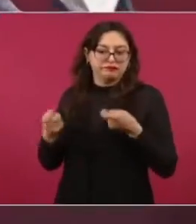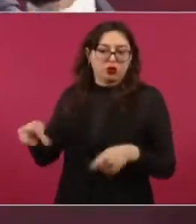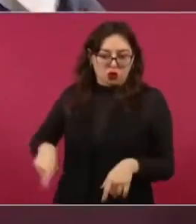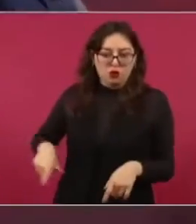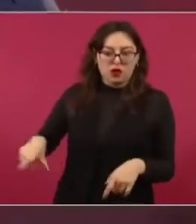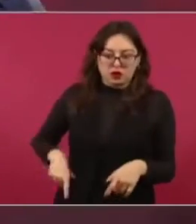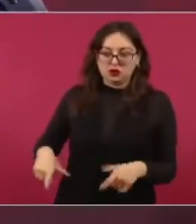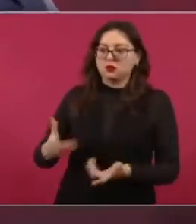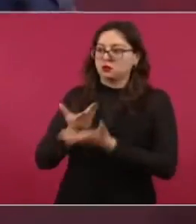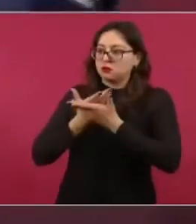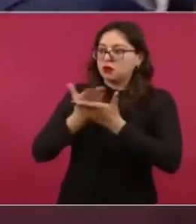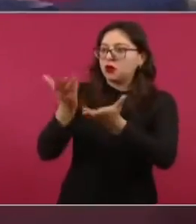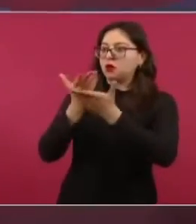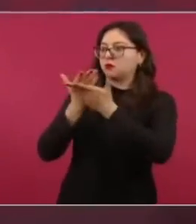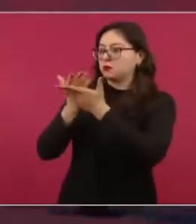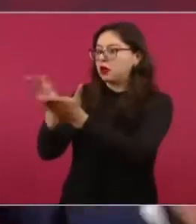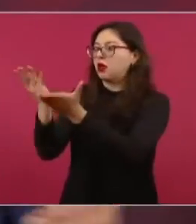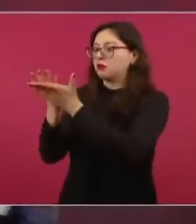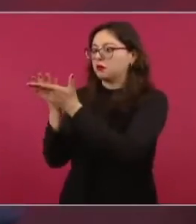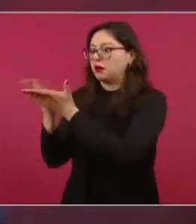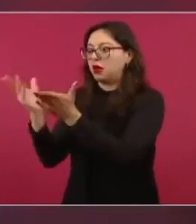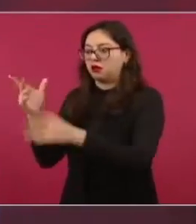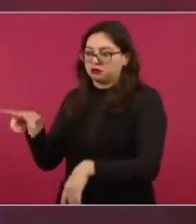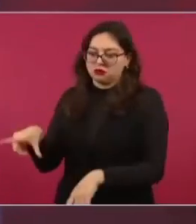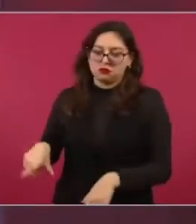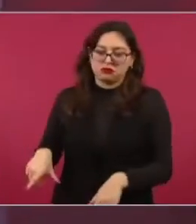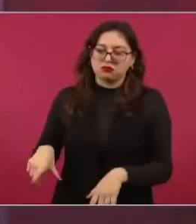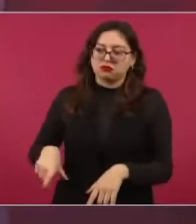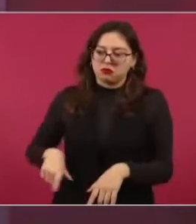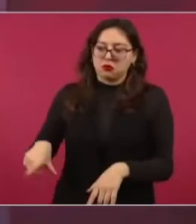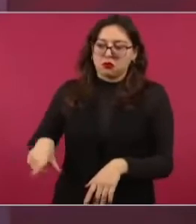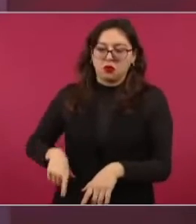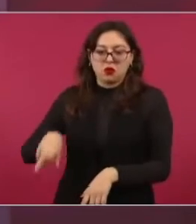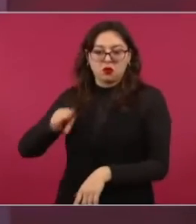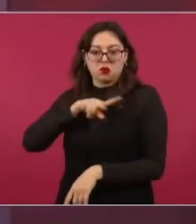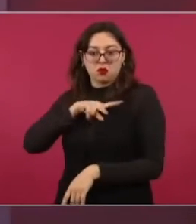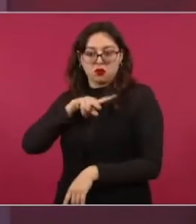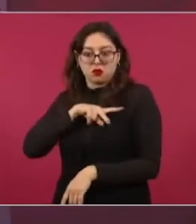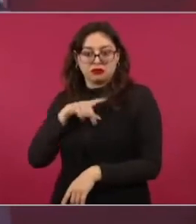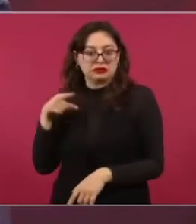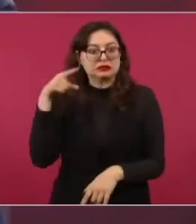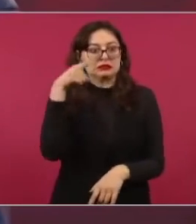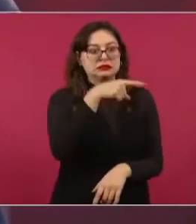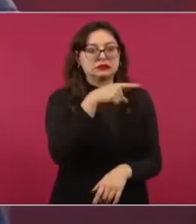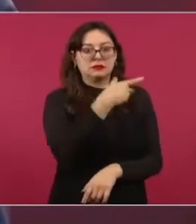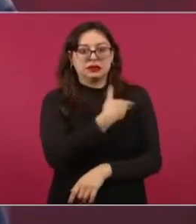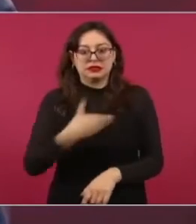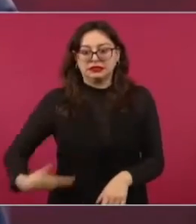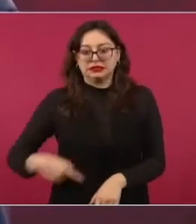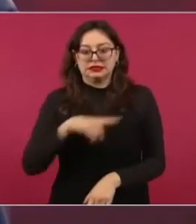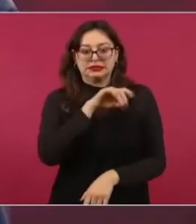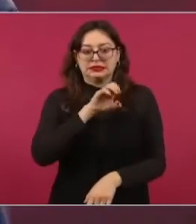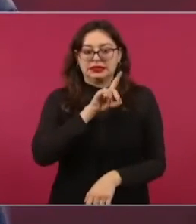entregamos gratuitos los libros. Entonces montó en cólera Zedillo